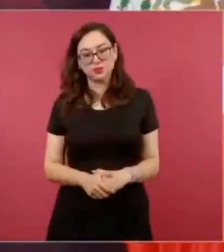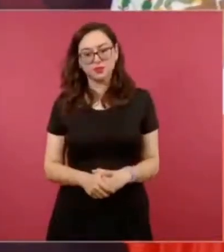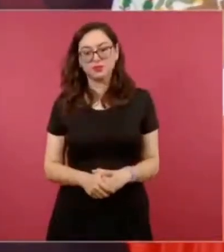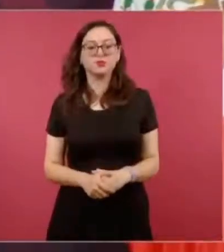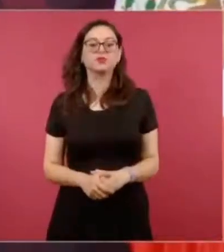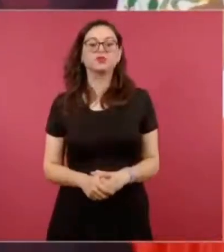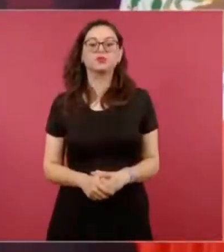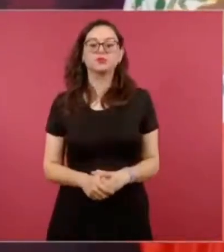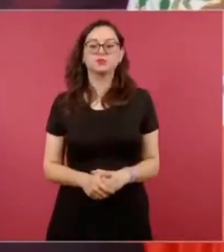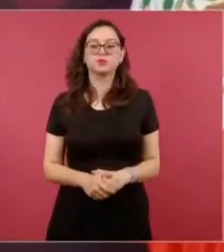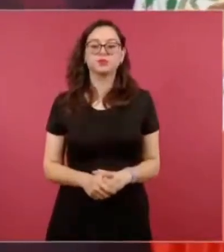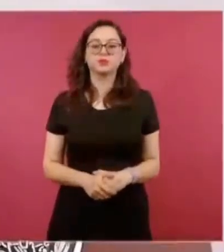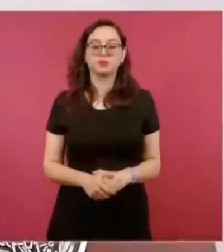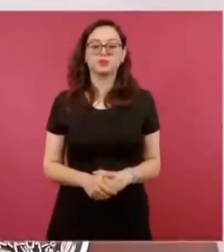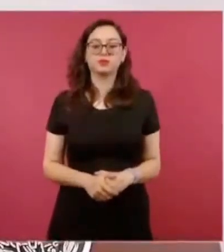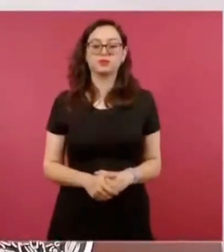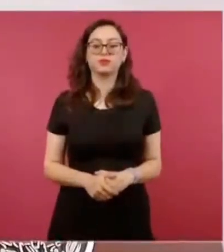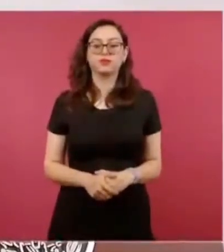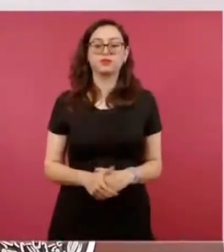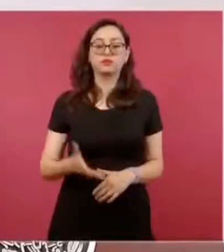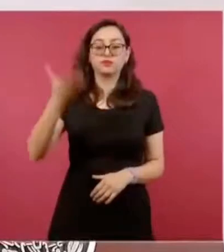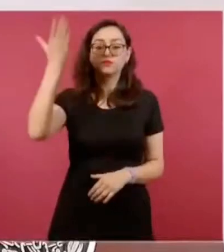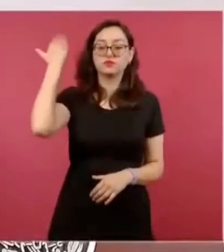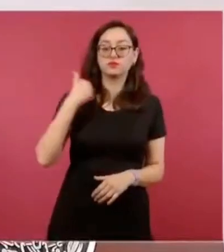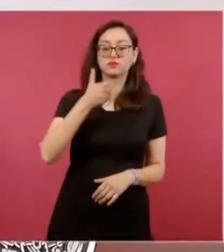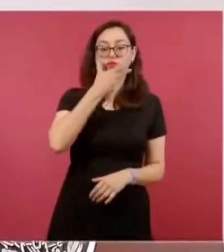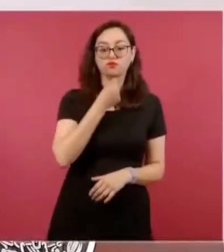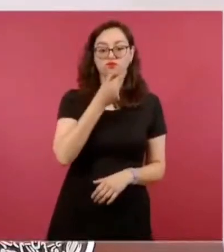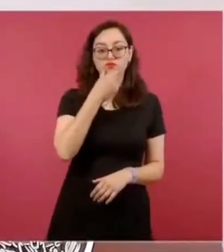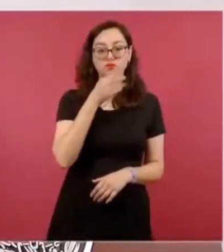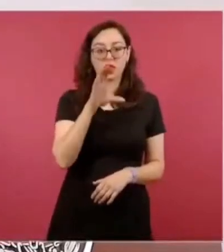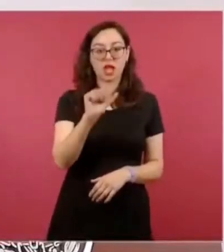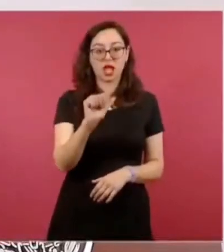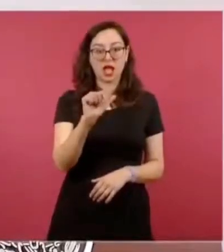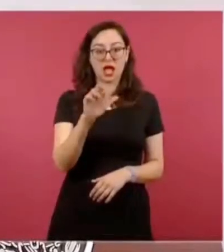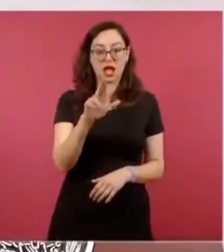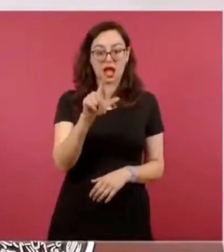Fuentes llegó a decir, Carlos Fuentes, que don Julio